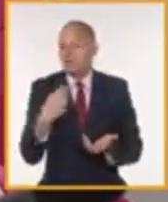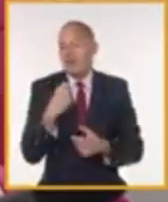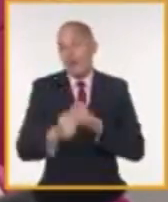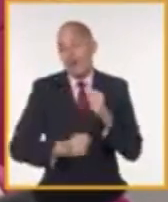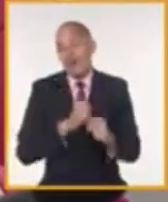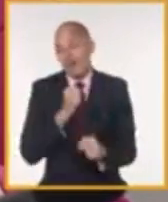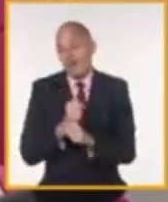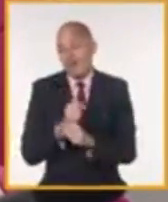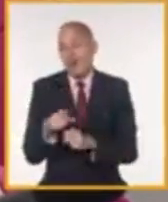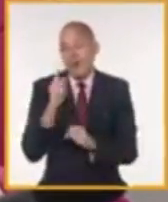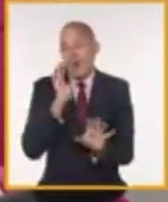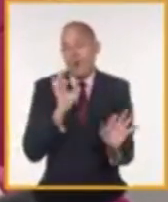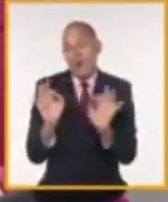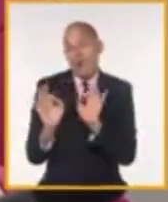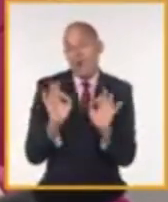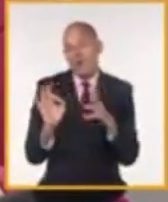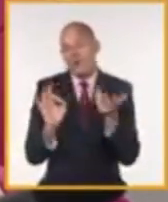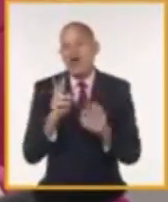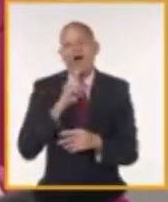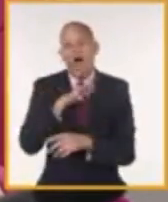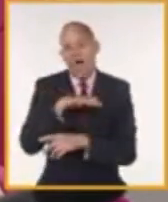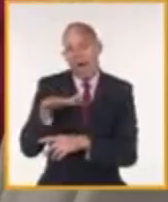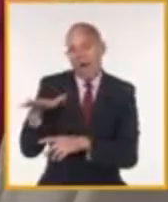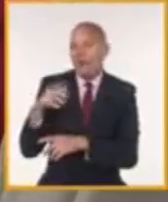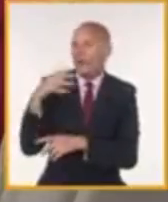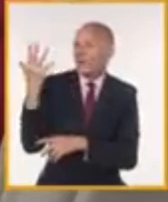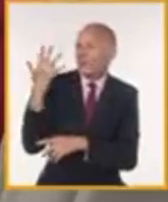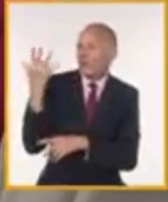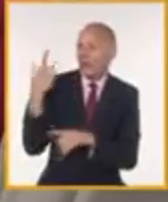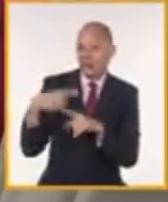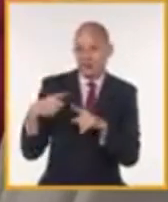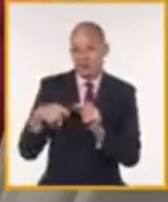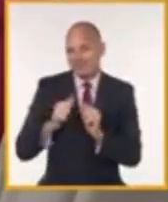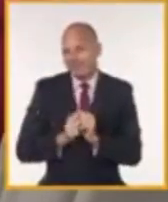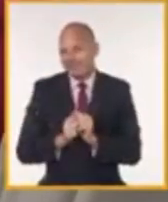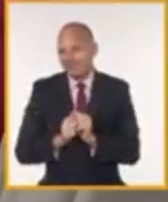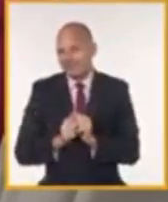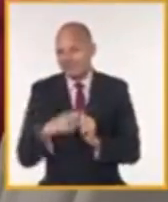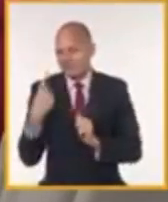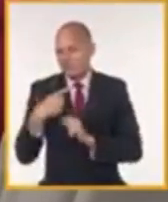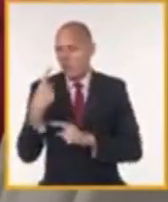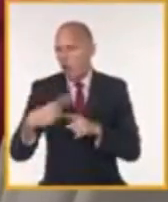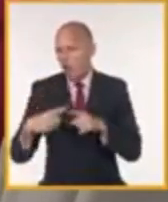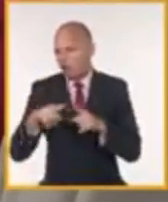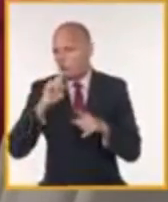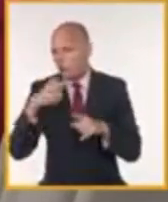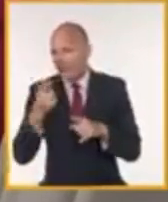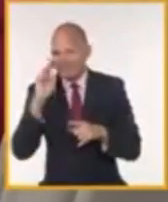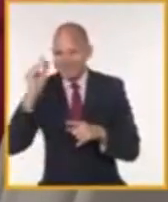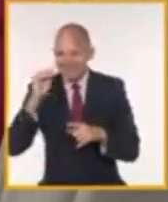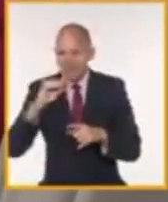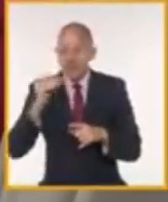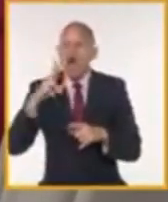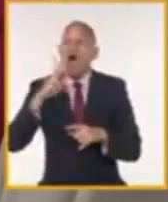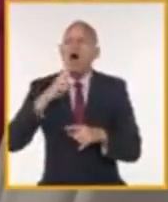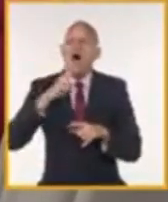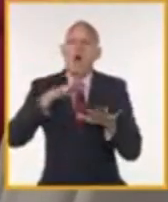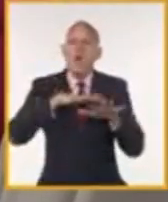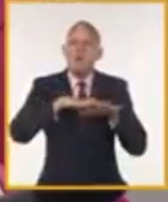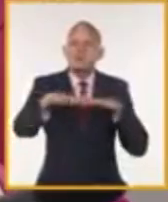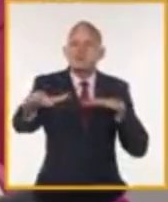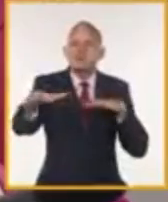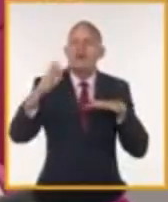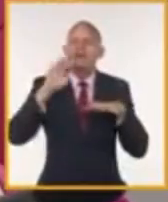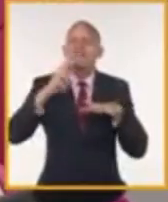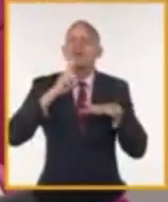de nuestro medio ambiente, como es la construcción de parques hortícolas, las granjas de esponja